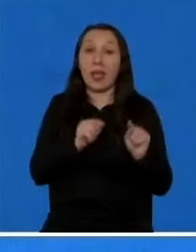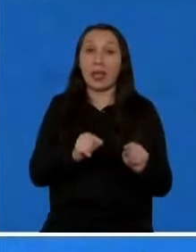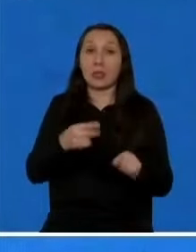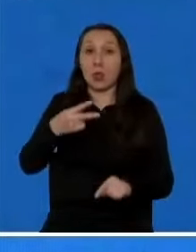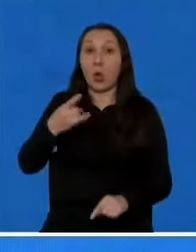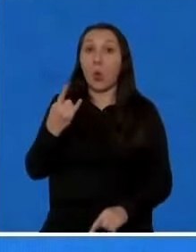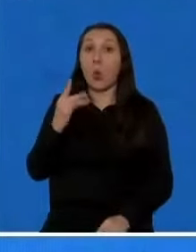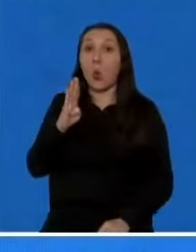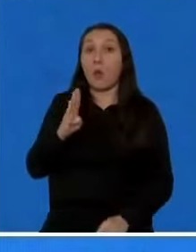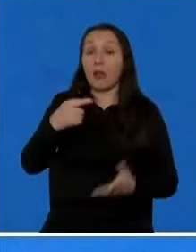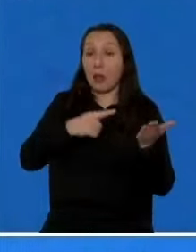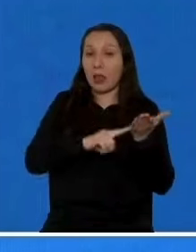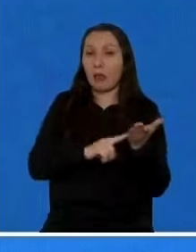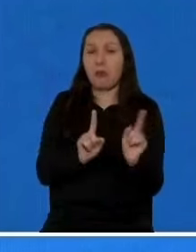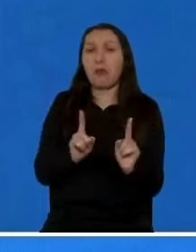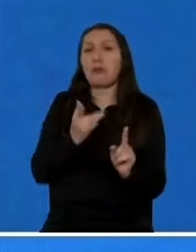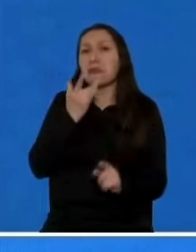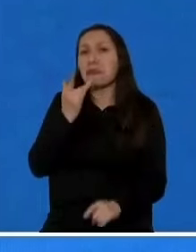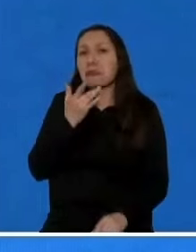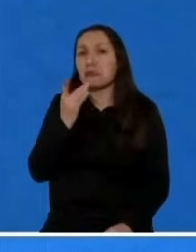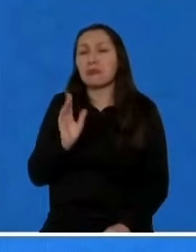hub tecnológico